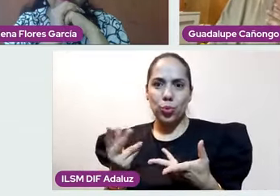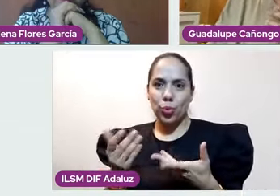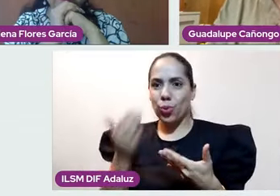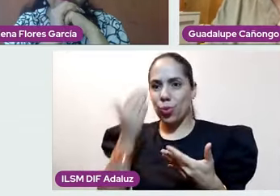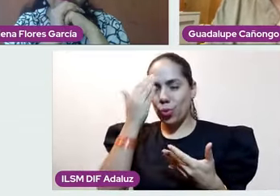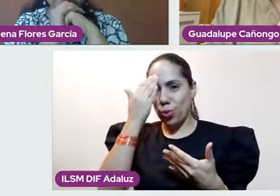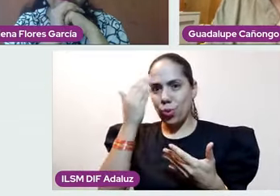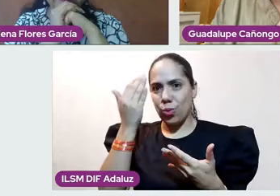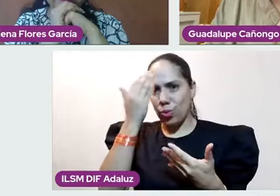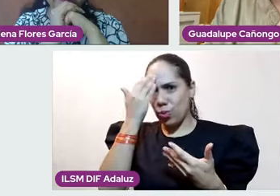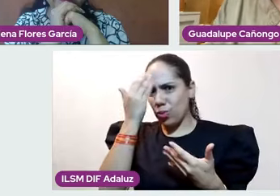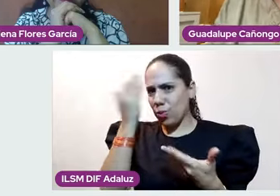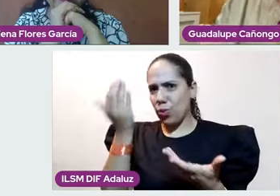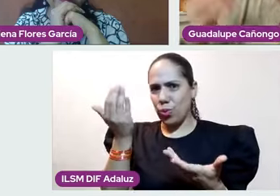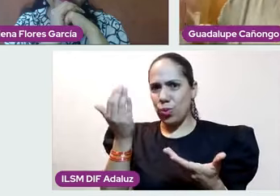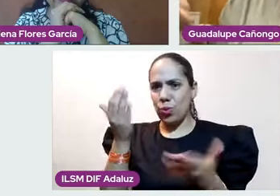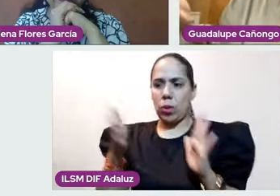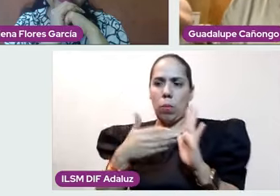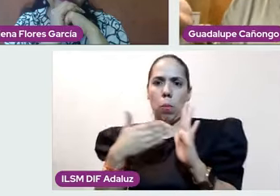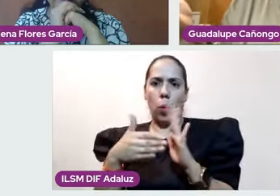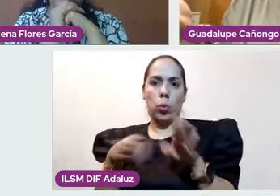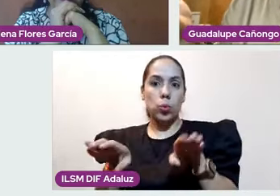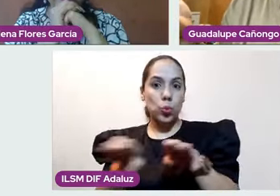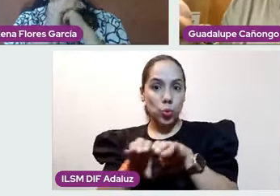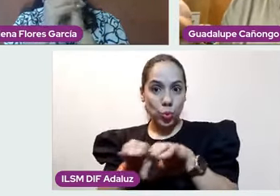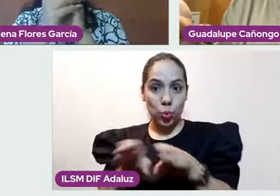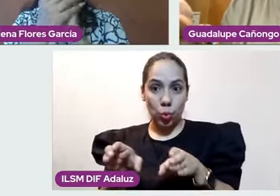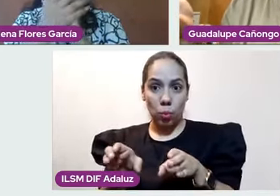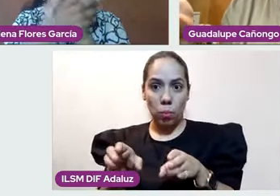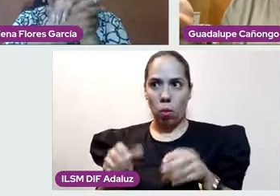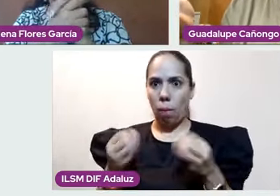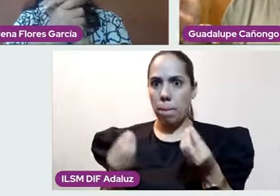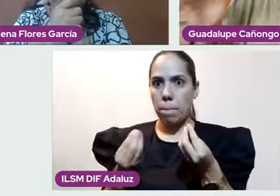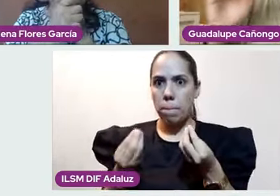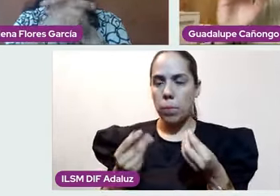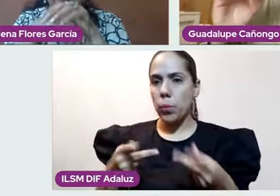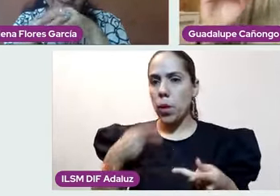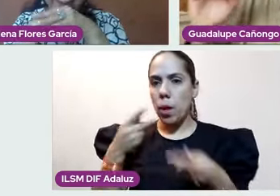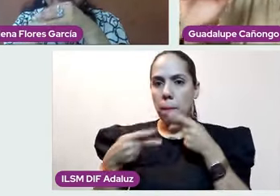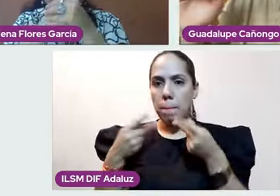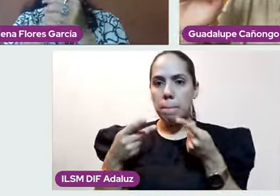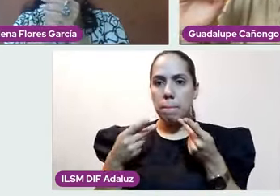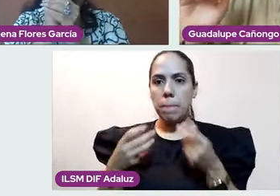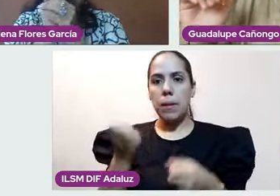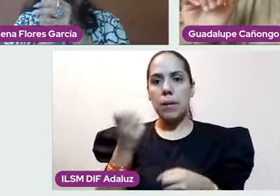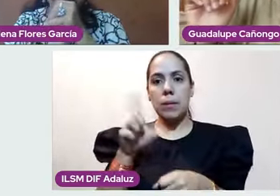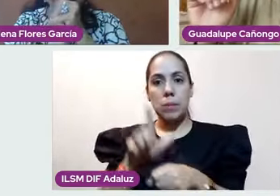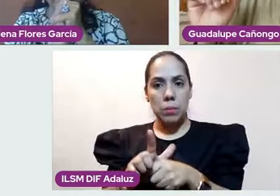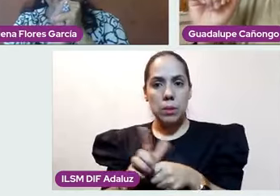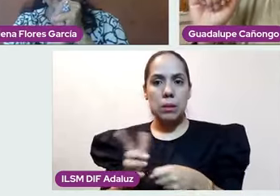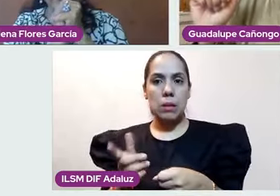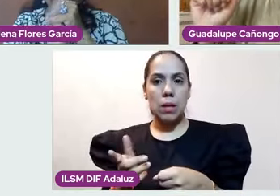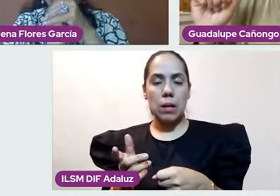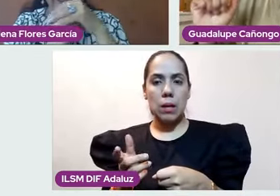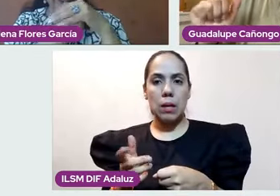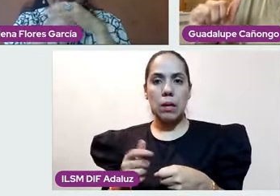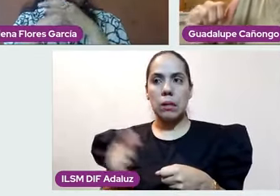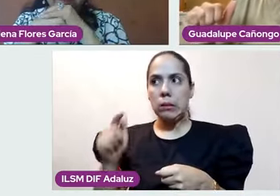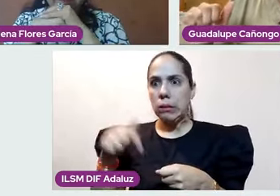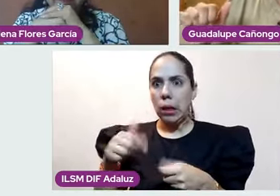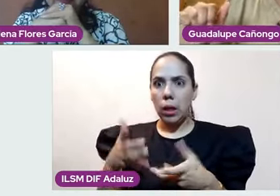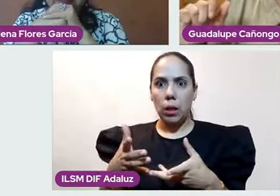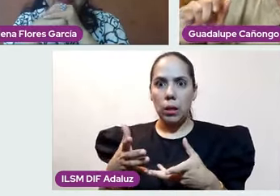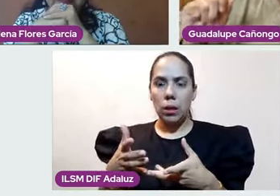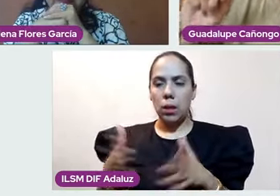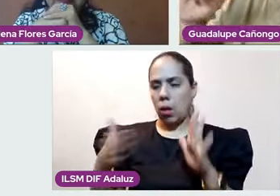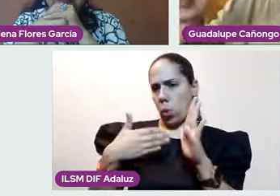sí hay tecnicismos también en la cocina. Y entonces cuando yo estaba de cero, si me decían, en